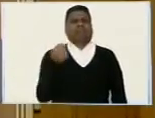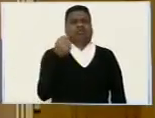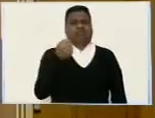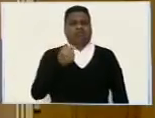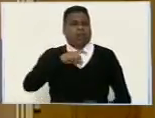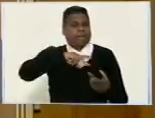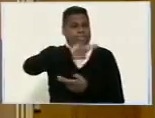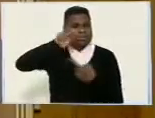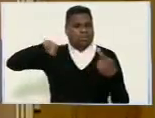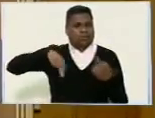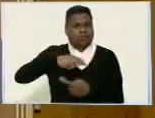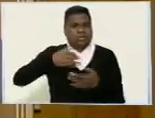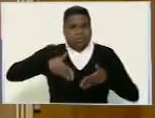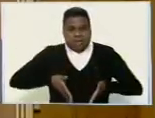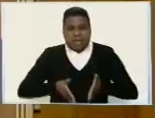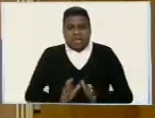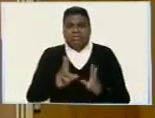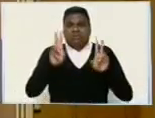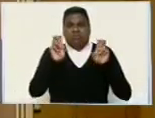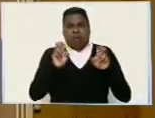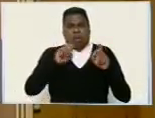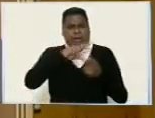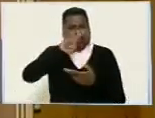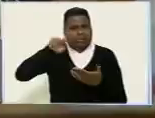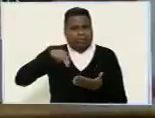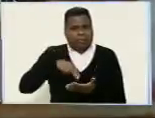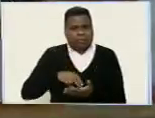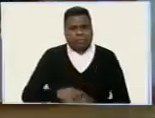revolucionaria para el nacimiento de la nueva república.